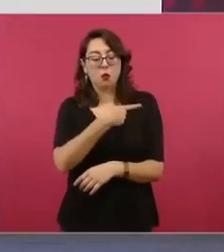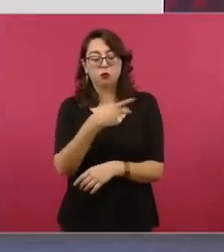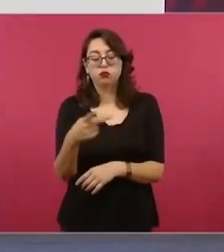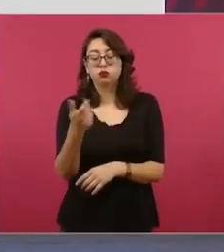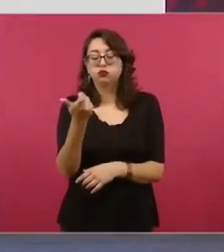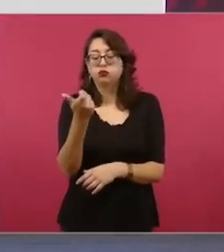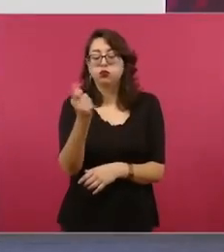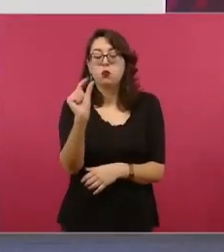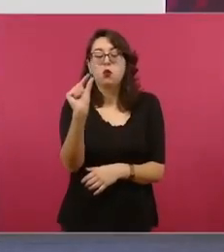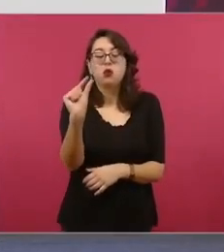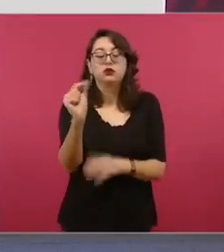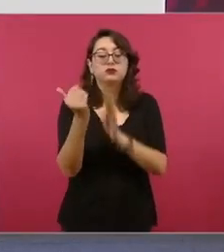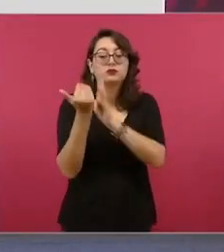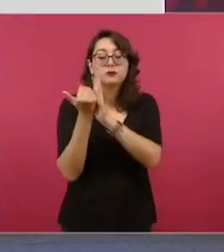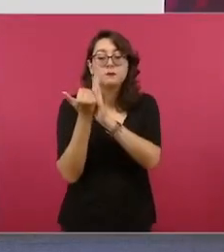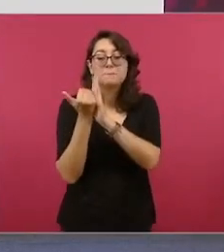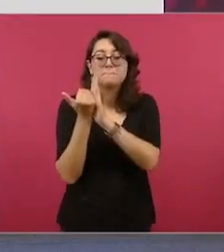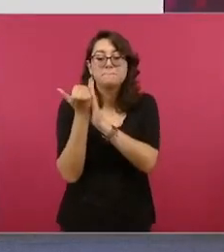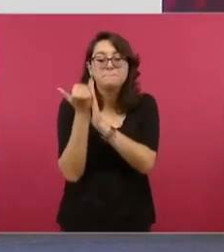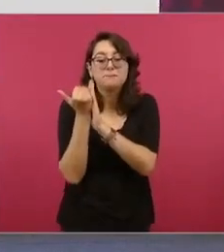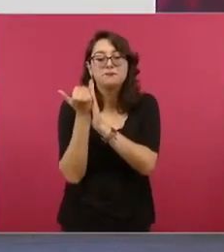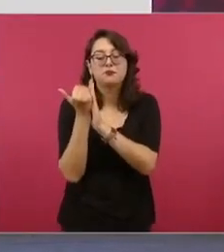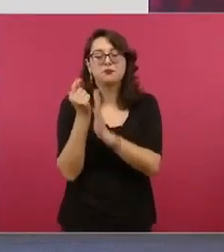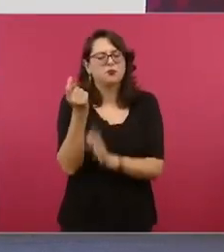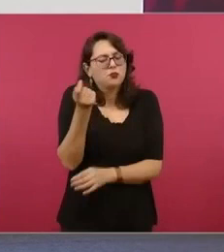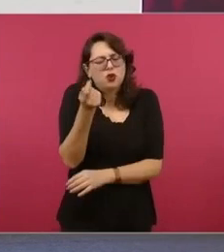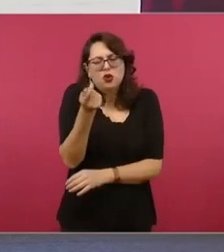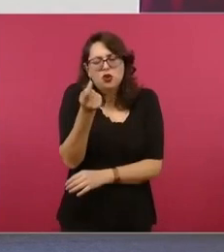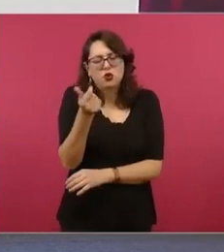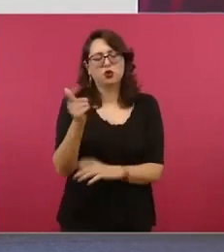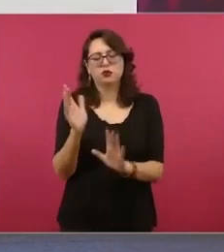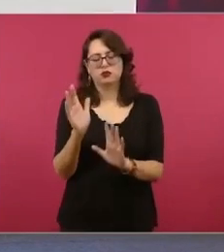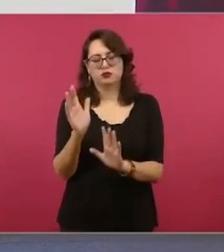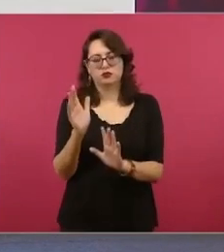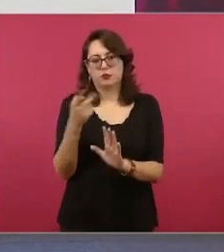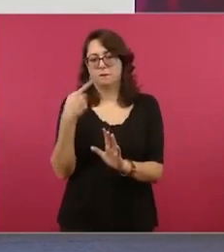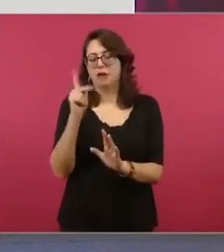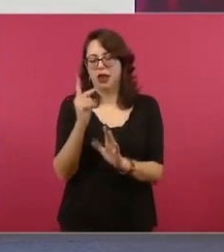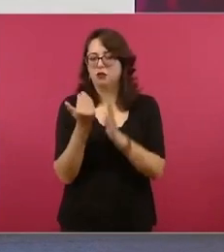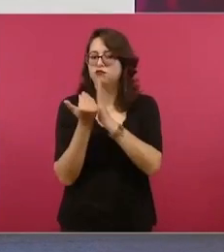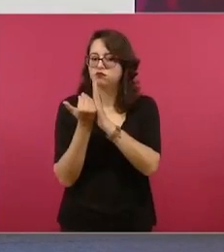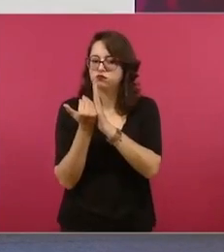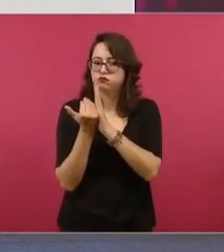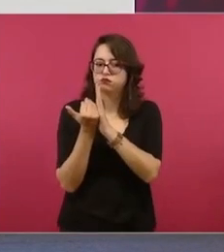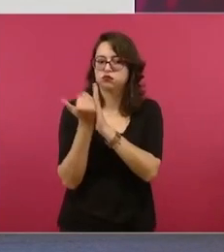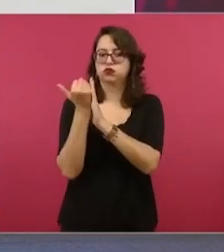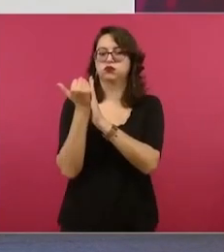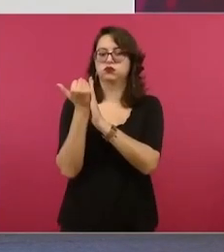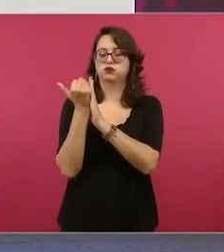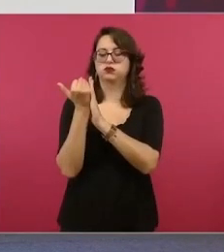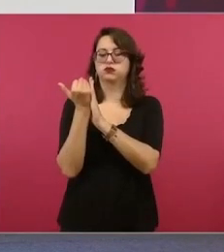que aunque fuese poco, había un incremento